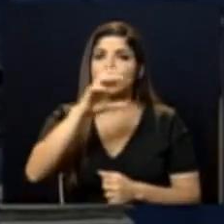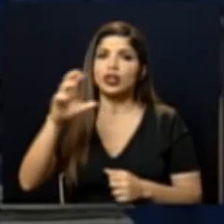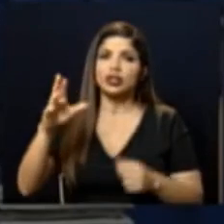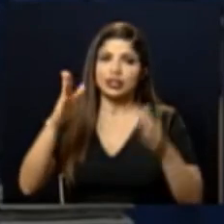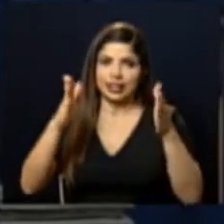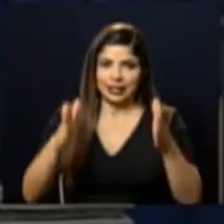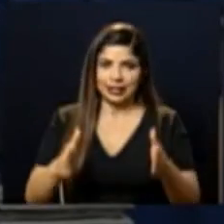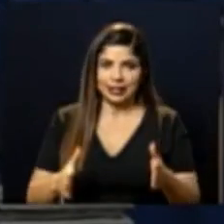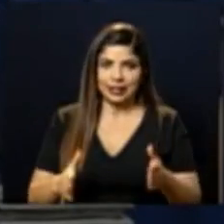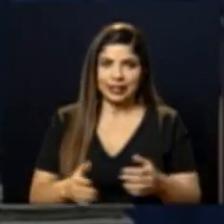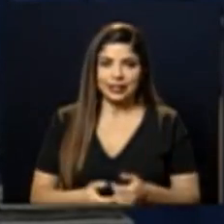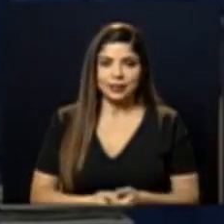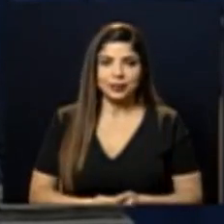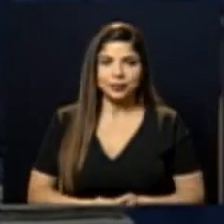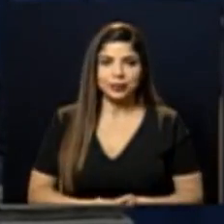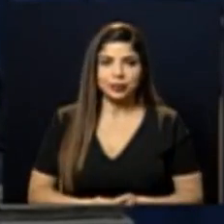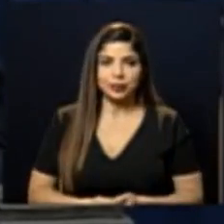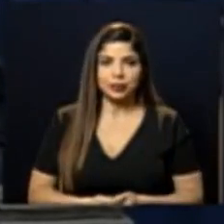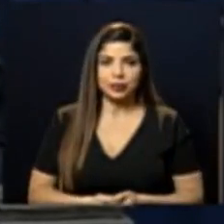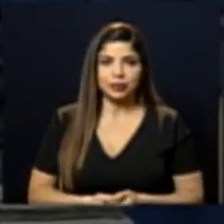costarricenses,